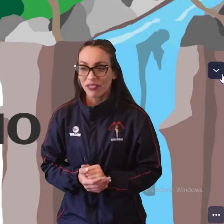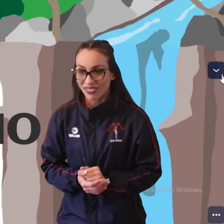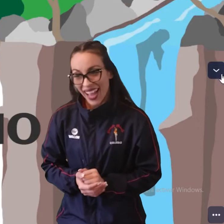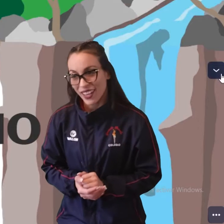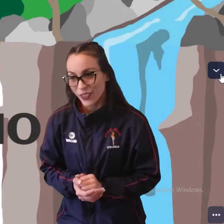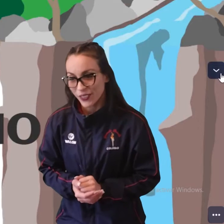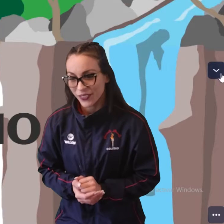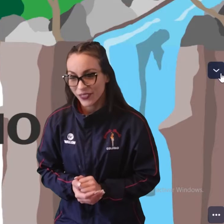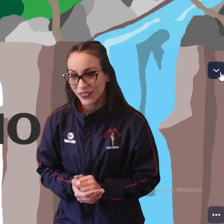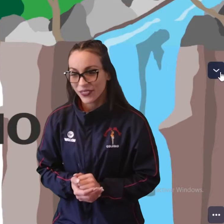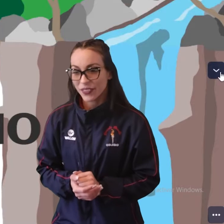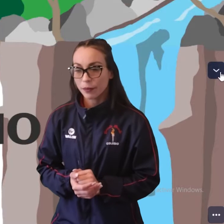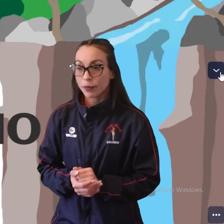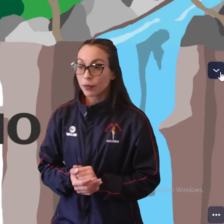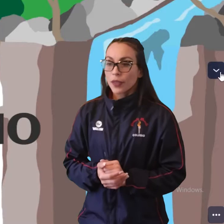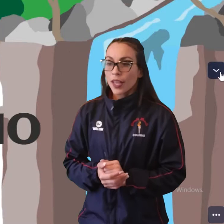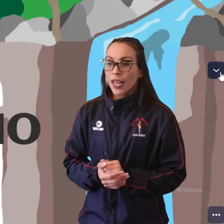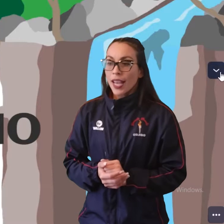el pantano.